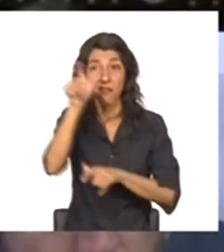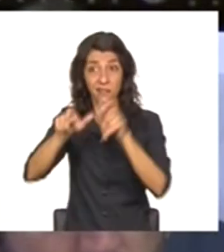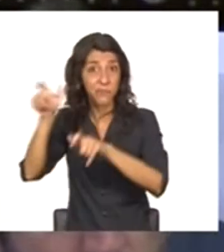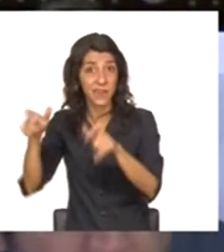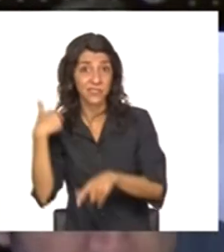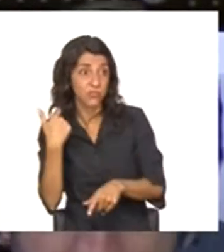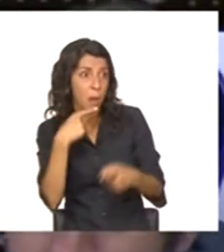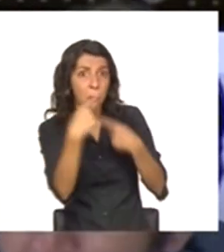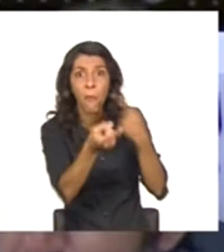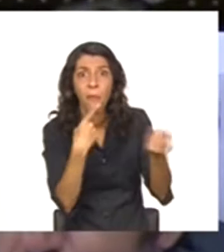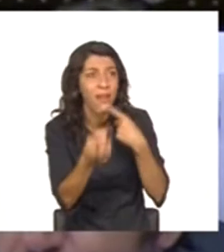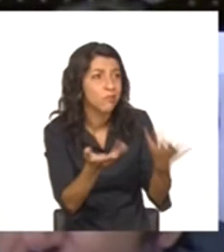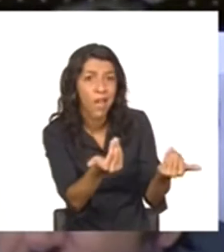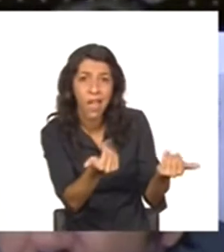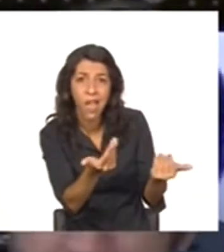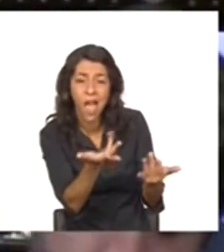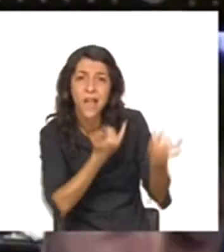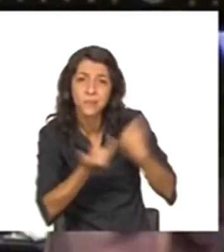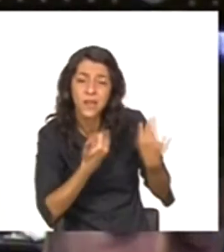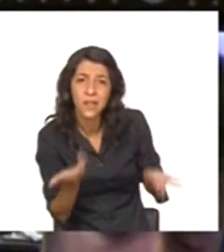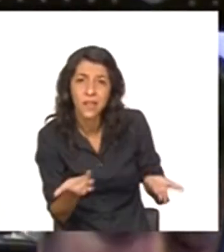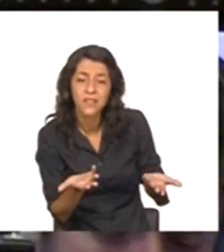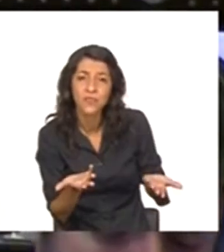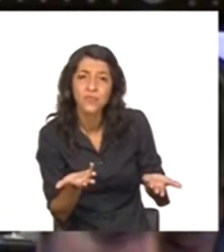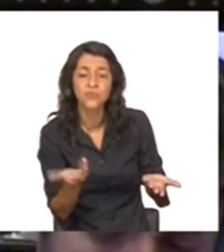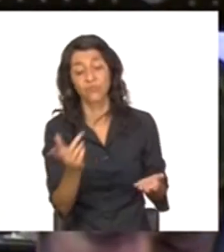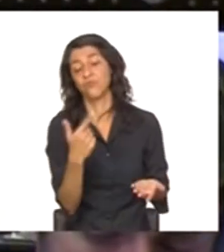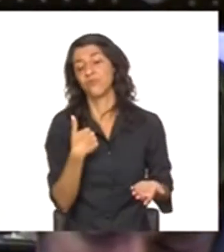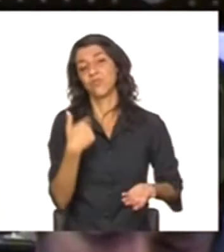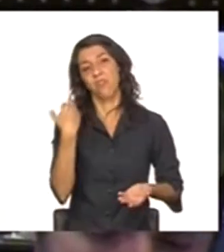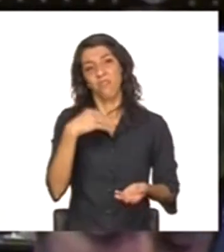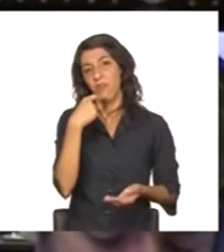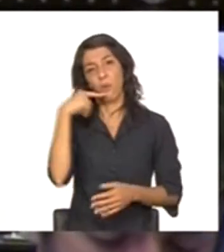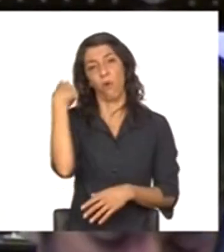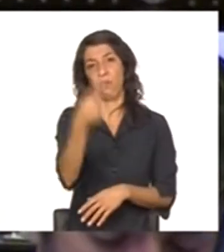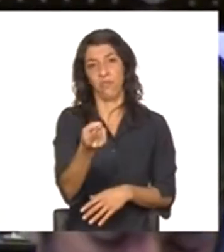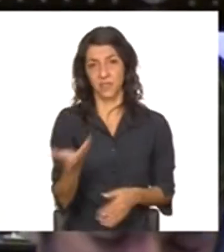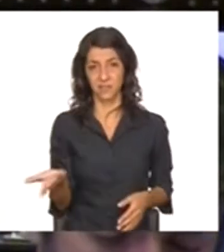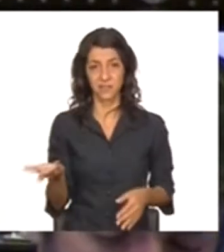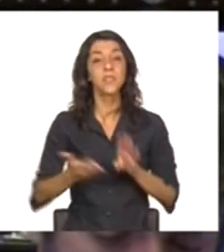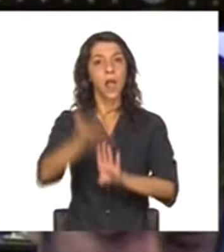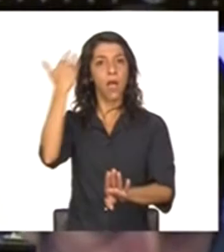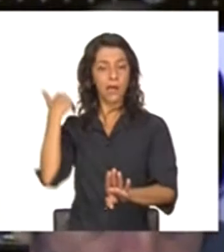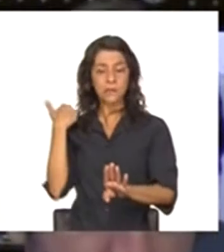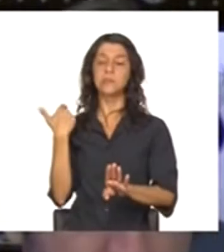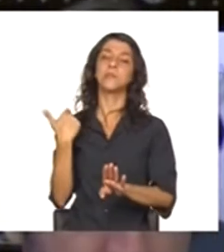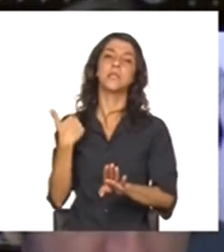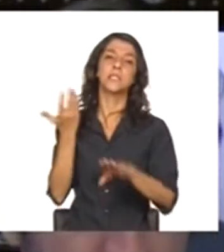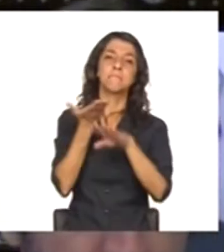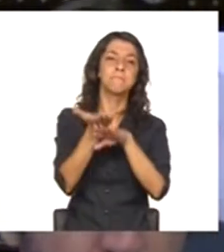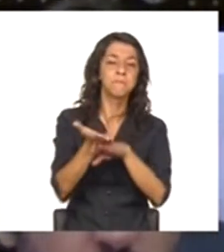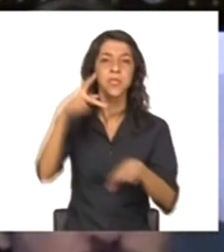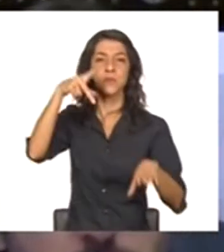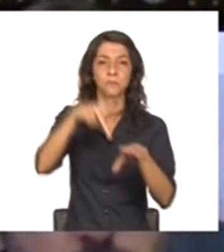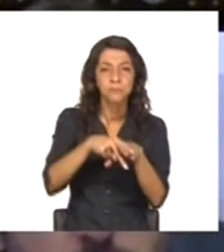sucedió hoy. No vamos a dejar de decirlo, más allá de todas las negativas que tuvimos para buscar una salida consensuada